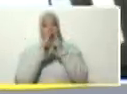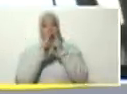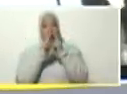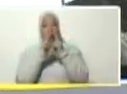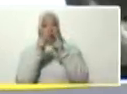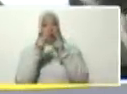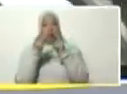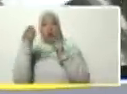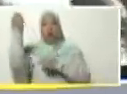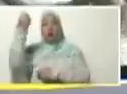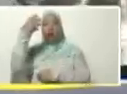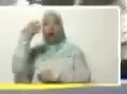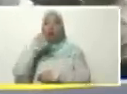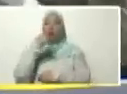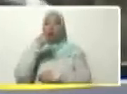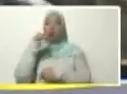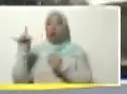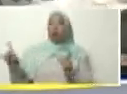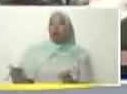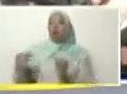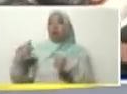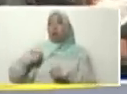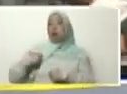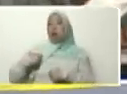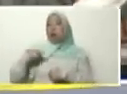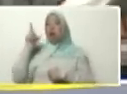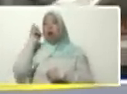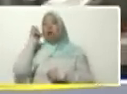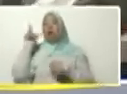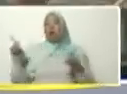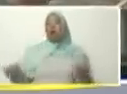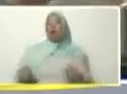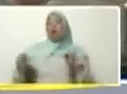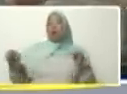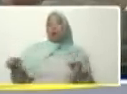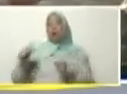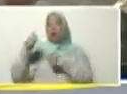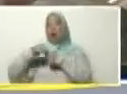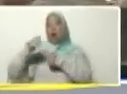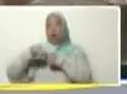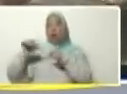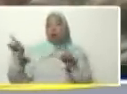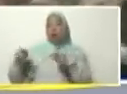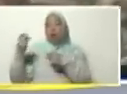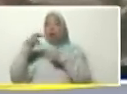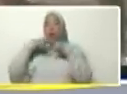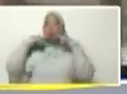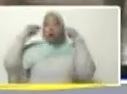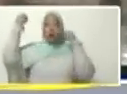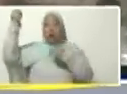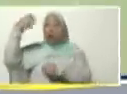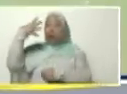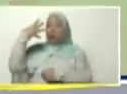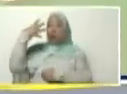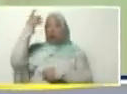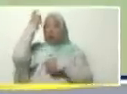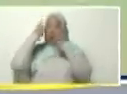llena de luz, como dice esta gaita. Con su sonrisa brilló la luz y nos